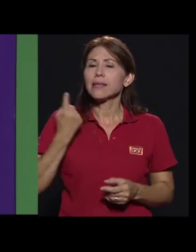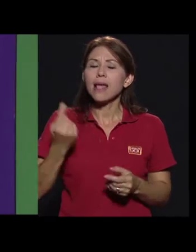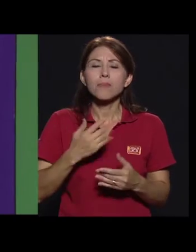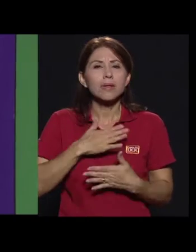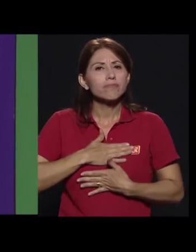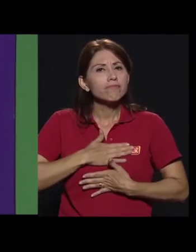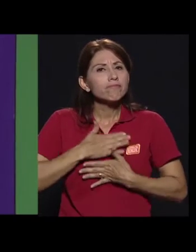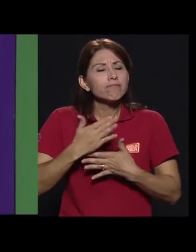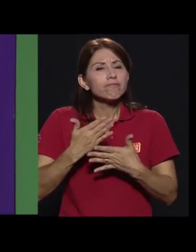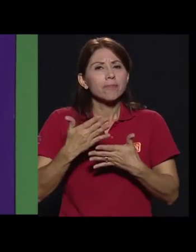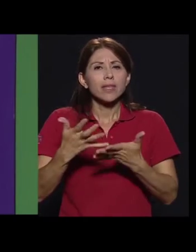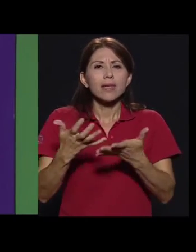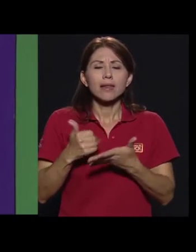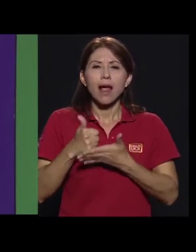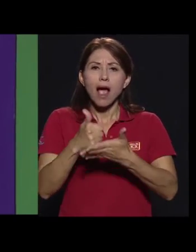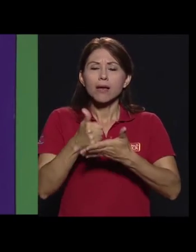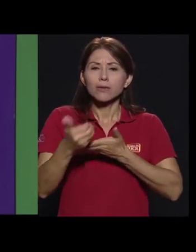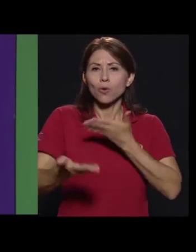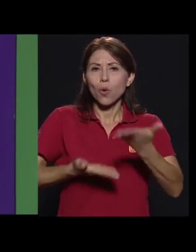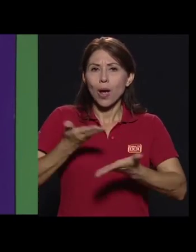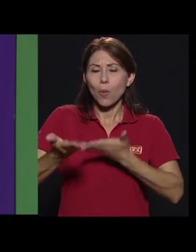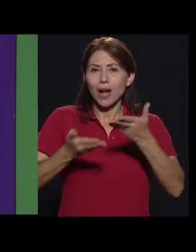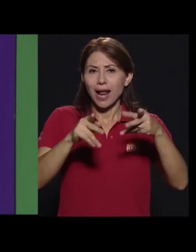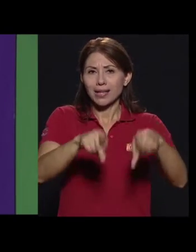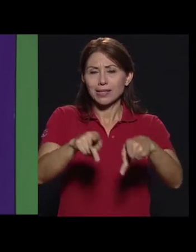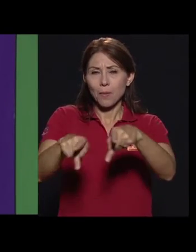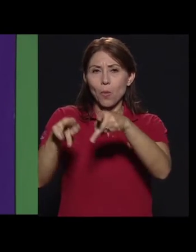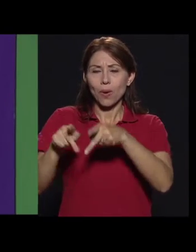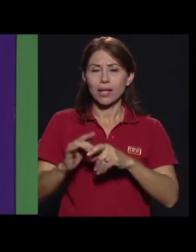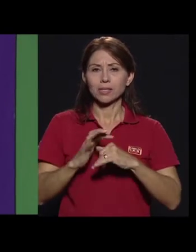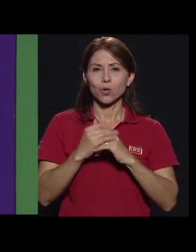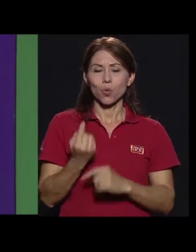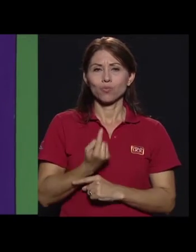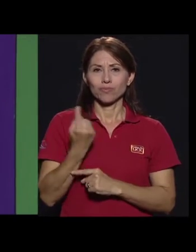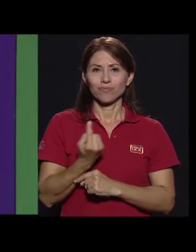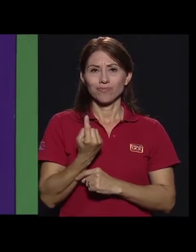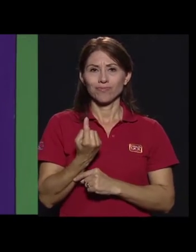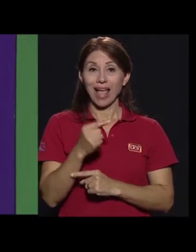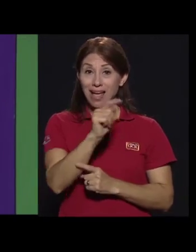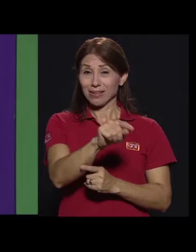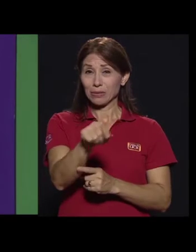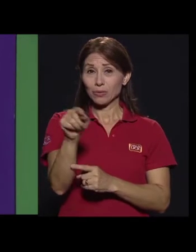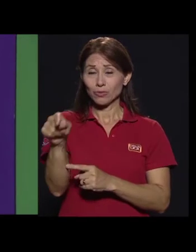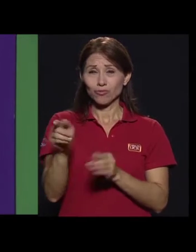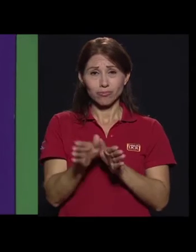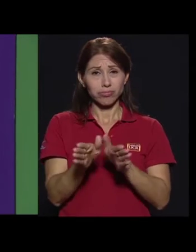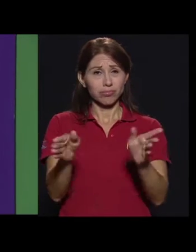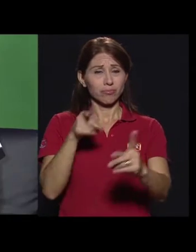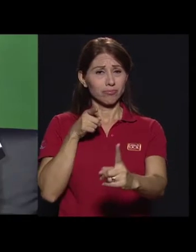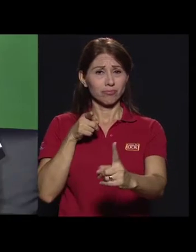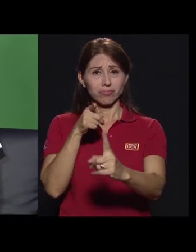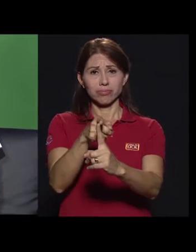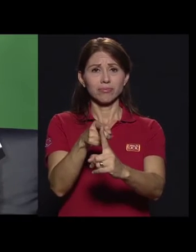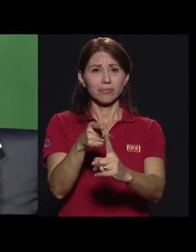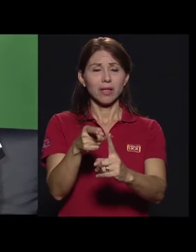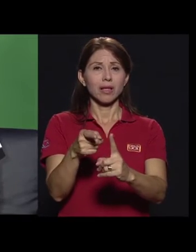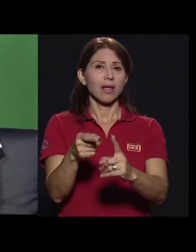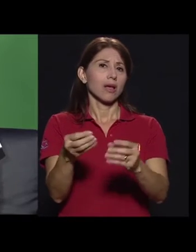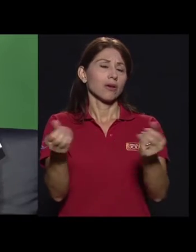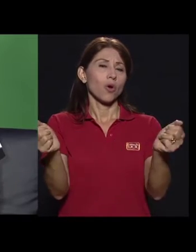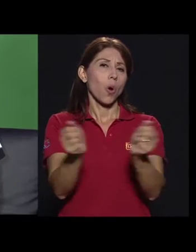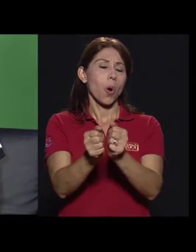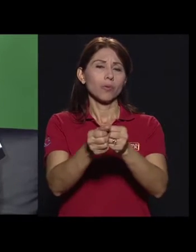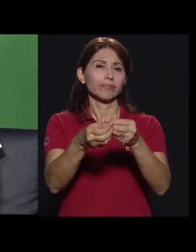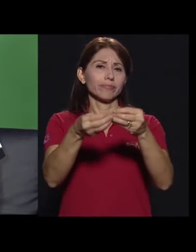ayudar y colaborar con esta población. Es a estos a los que nosotros nos queremos dirigir, con una gama más